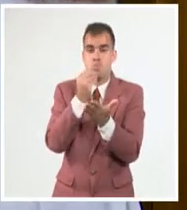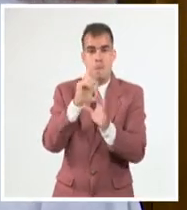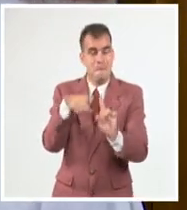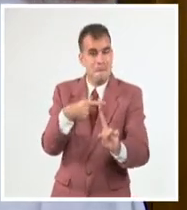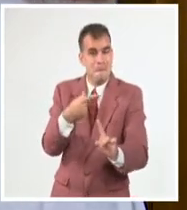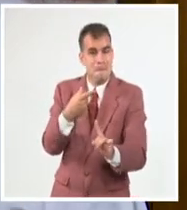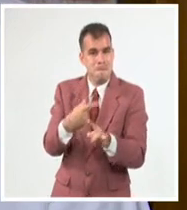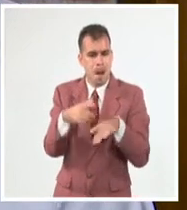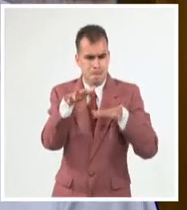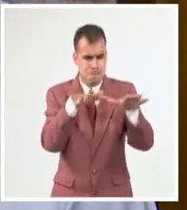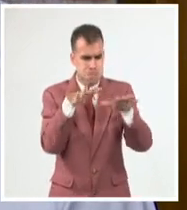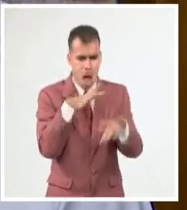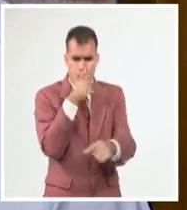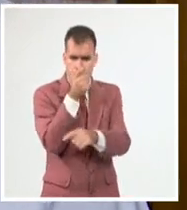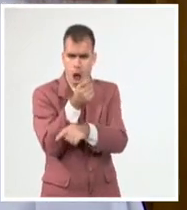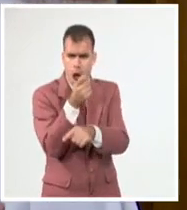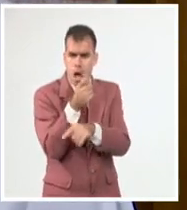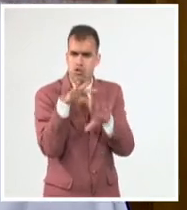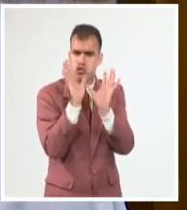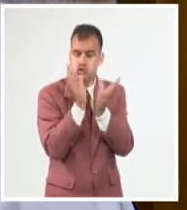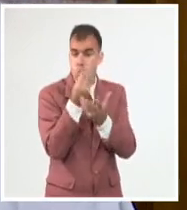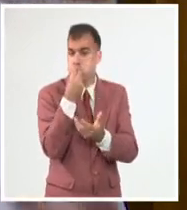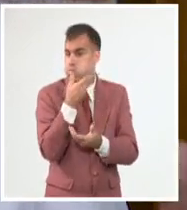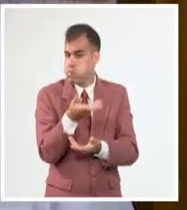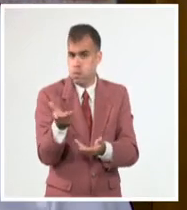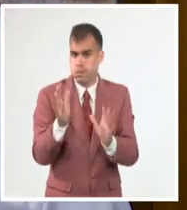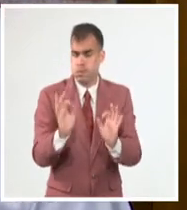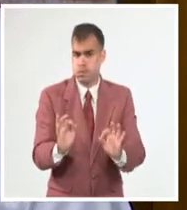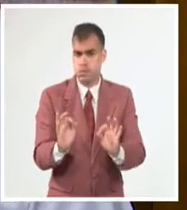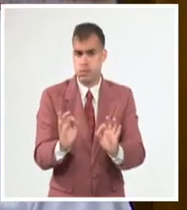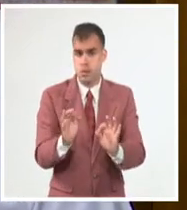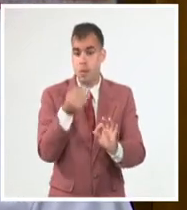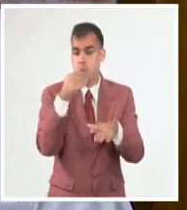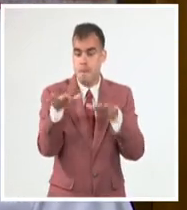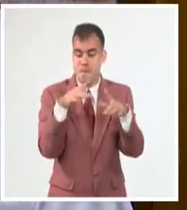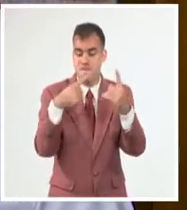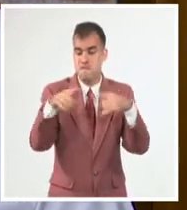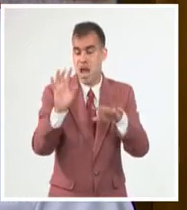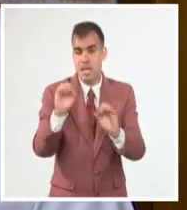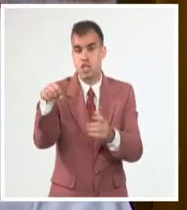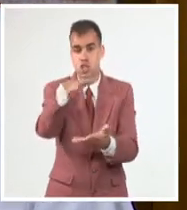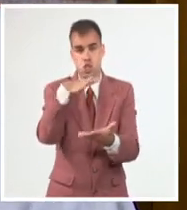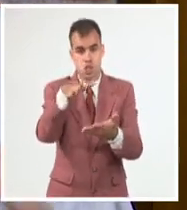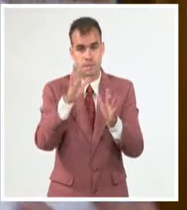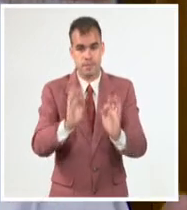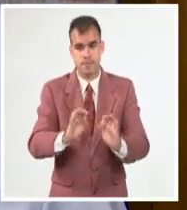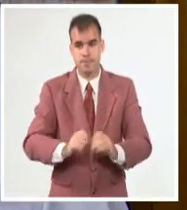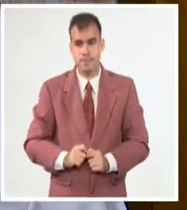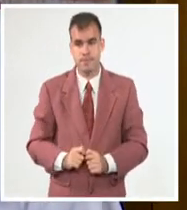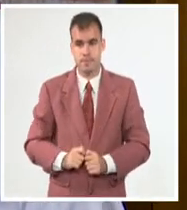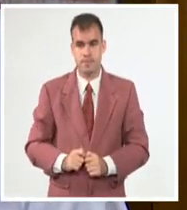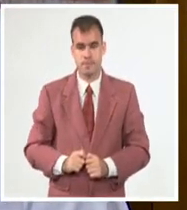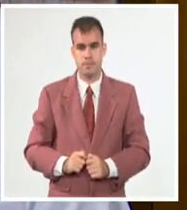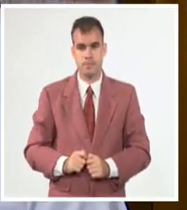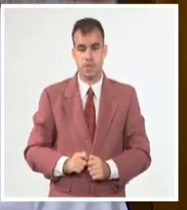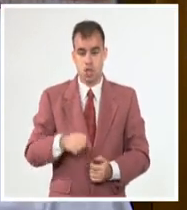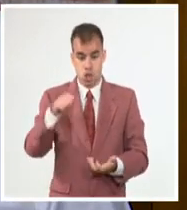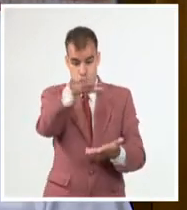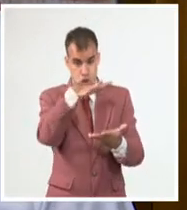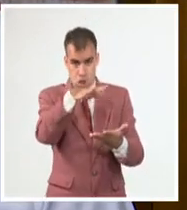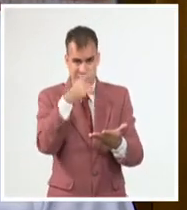esa preparación complementaria del individuo para una sociedad civil en positivo, una sociedad civil que no tiene que